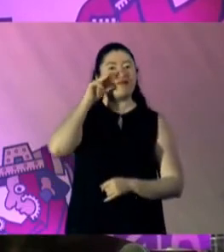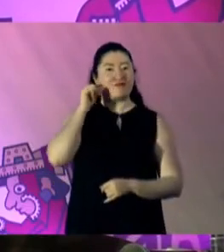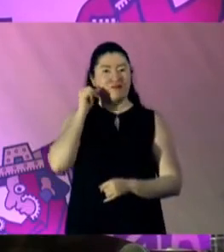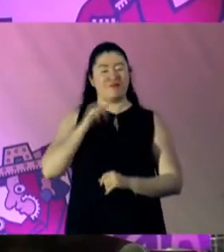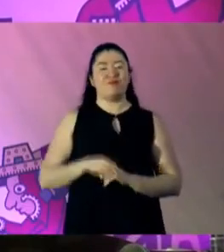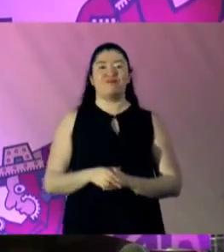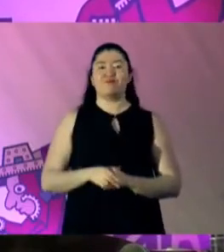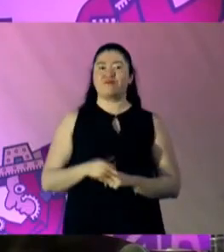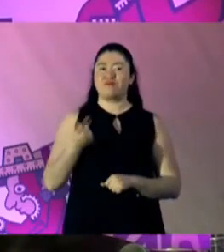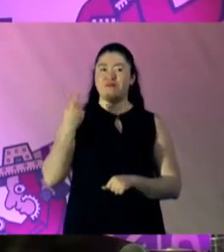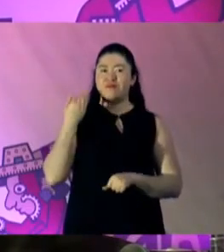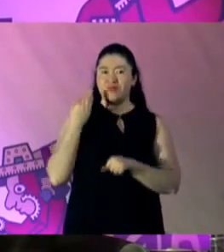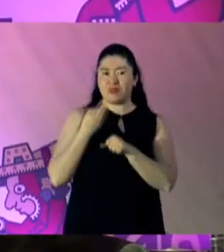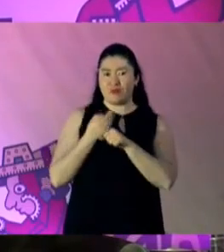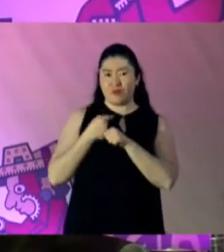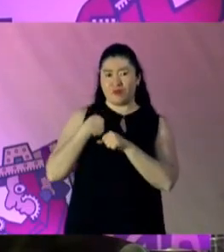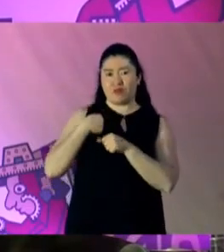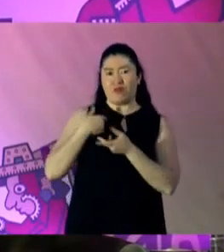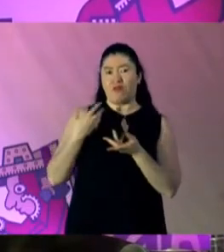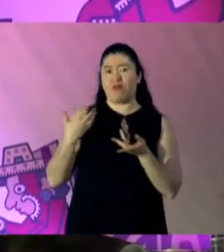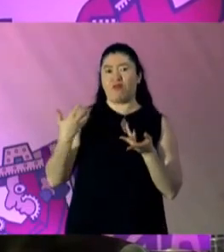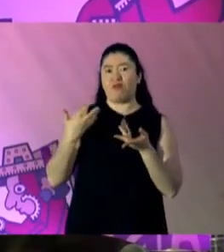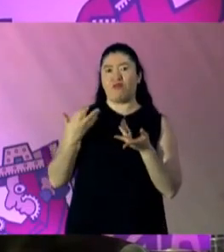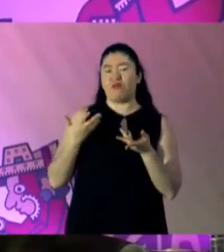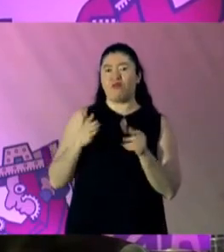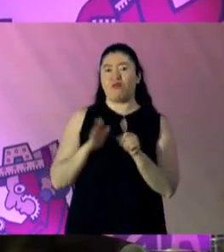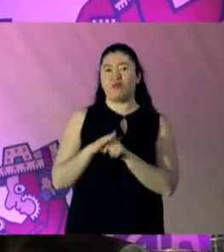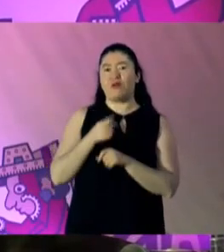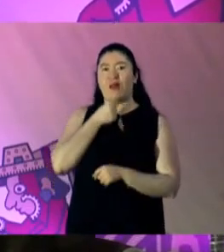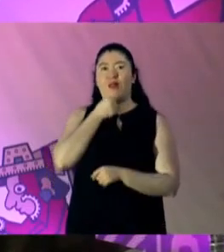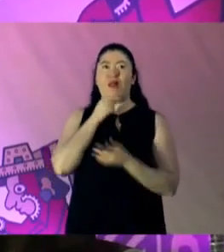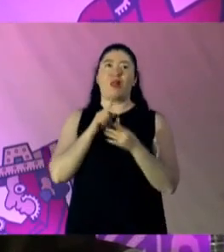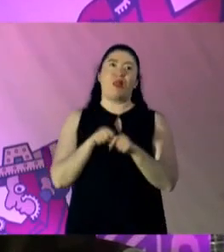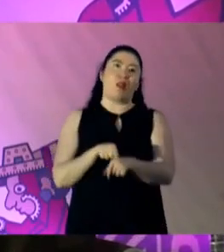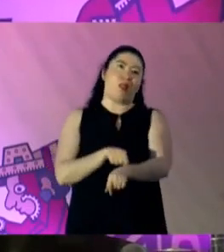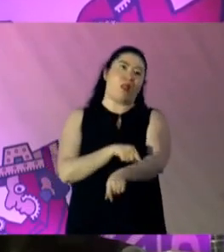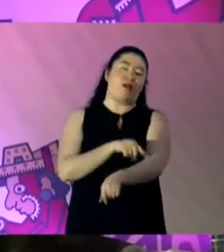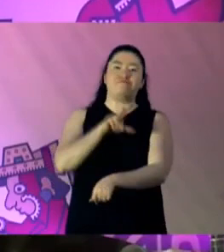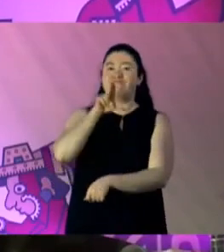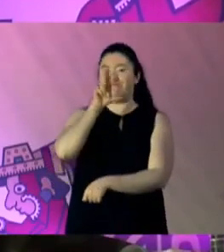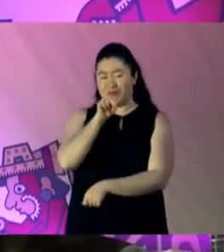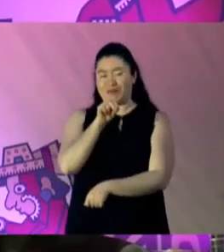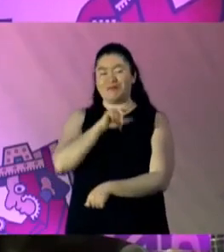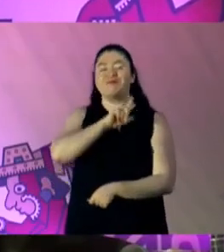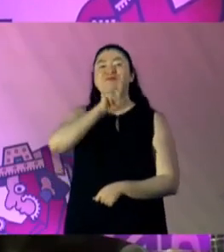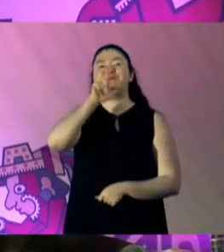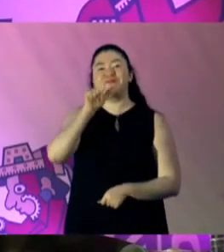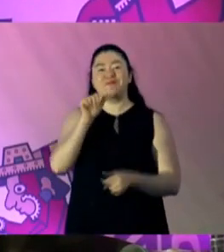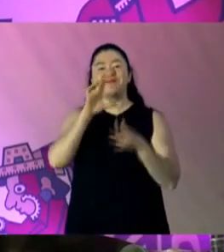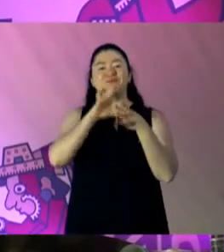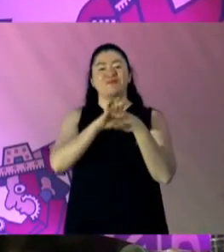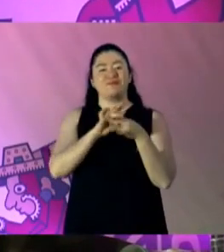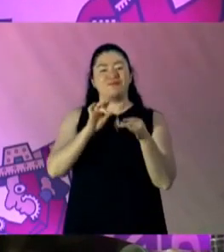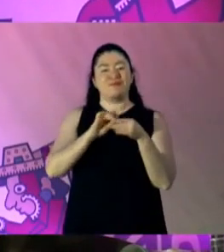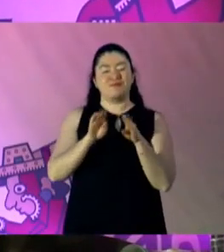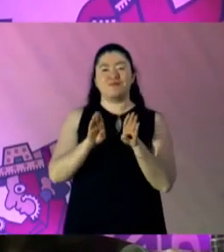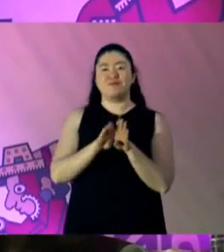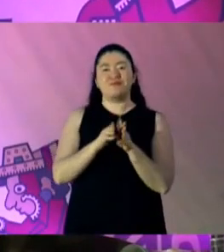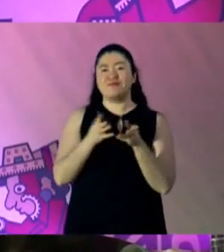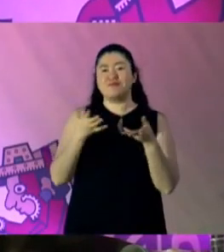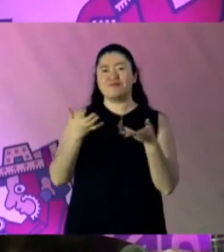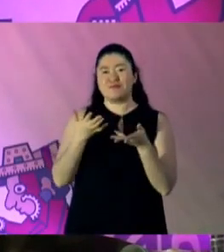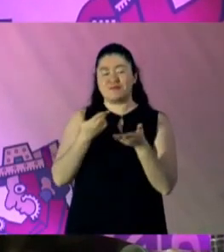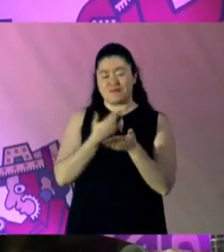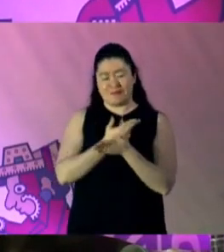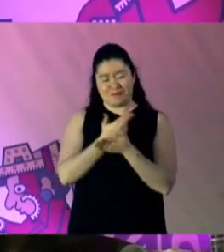acaparar el este y el micrófono ya entraremos en detalle sobre lo bien escrito que está y